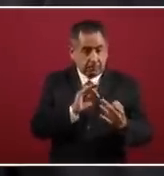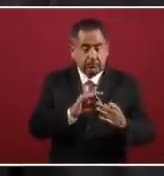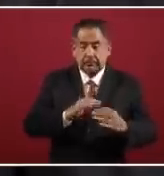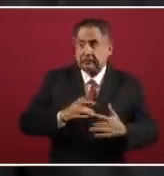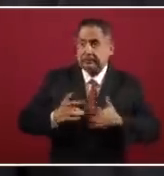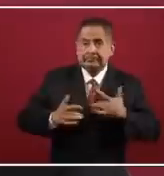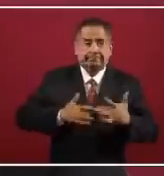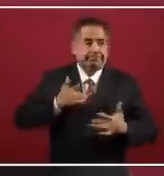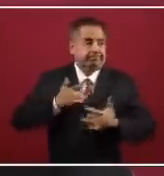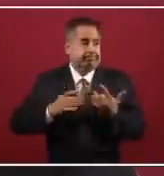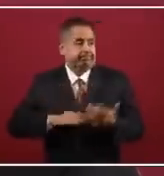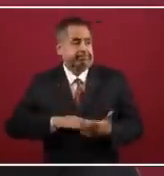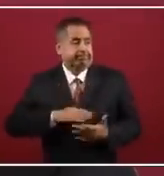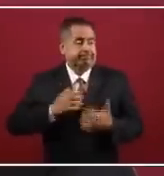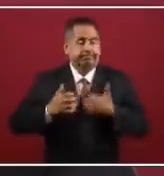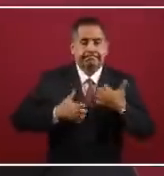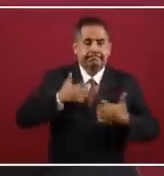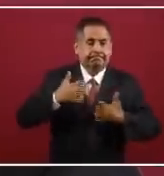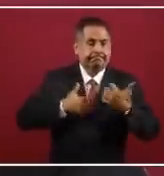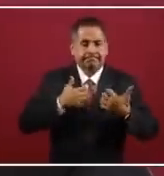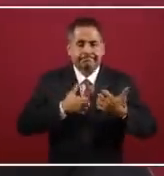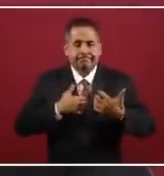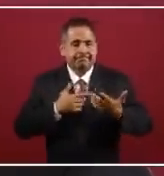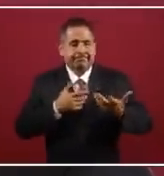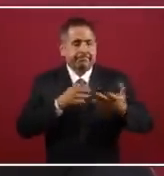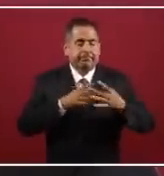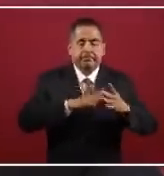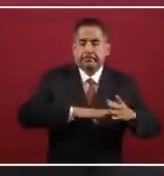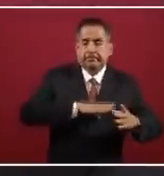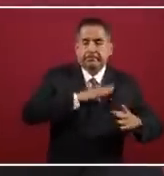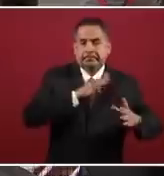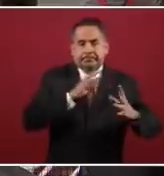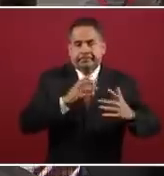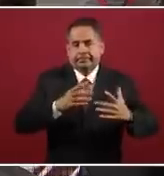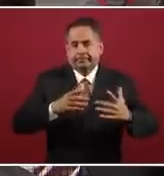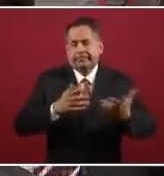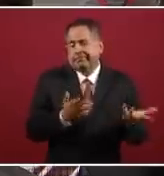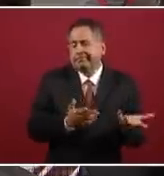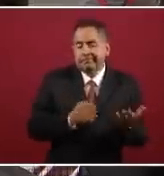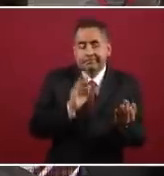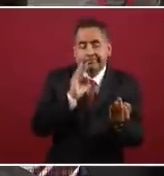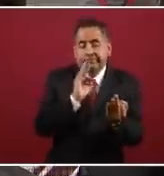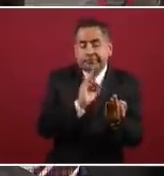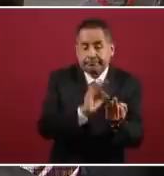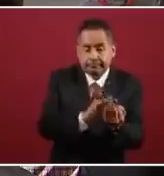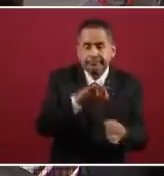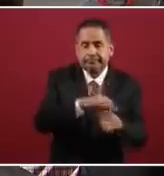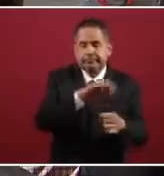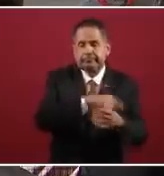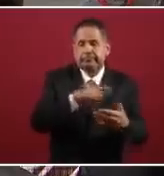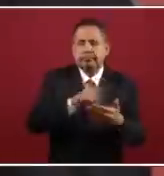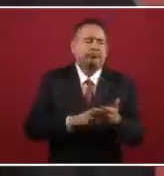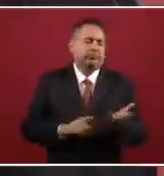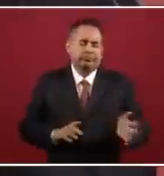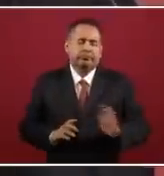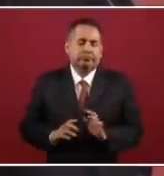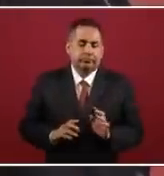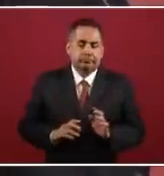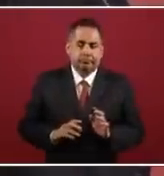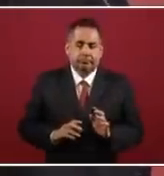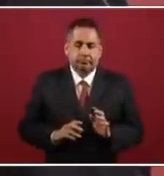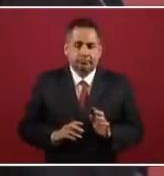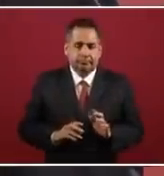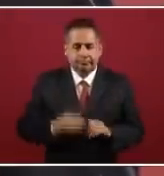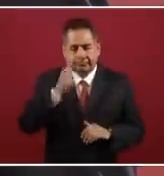calentando, se van encendiendo más las pasiones cuando vas